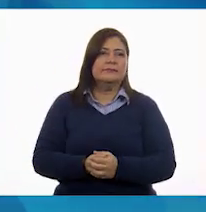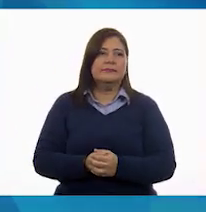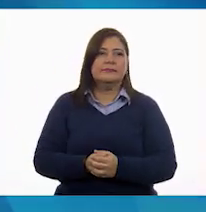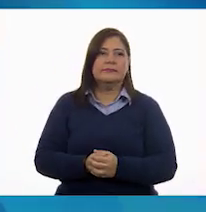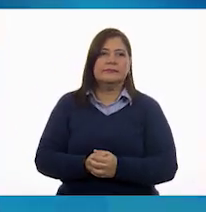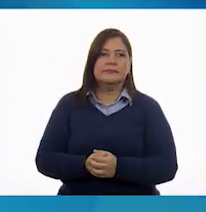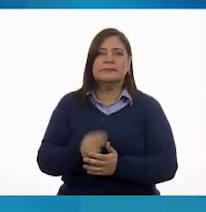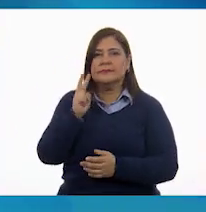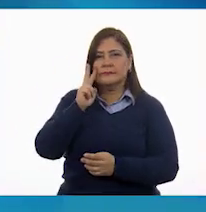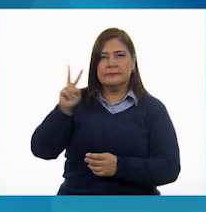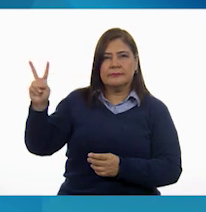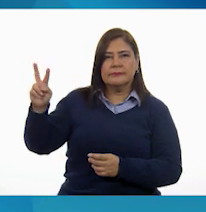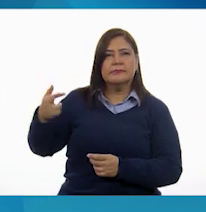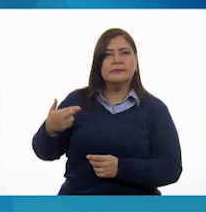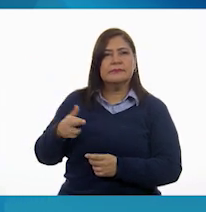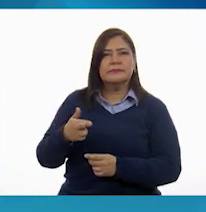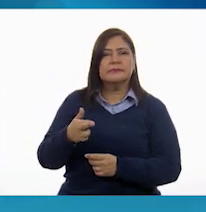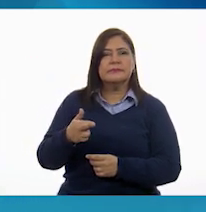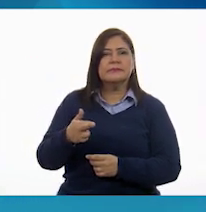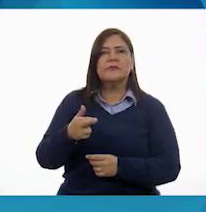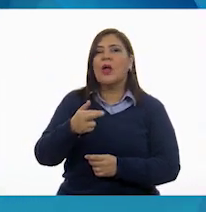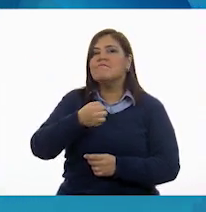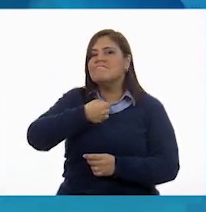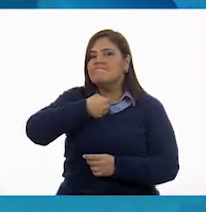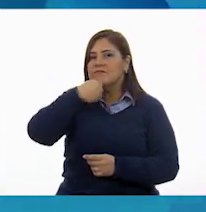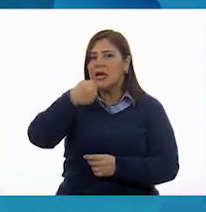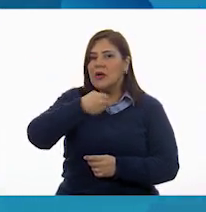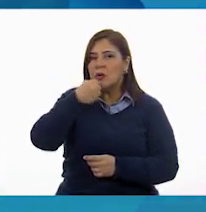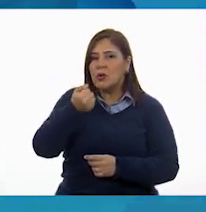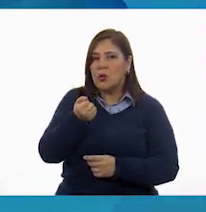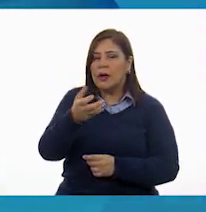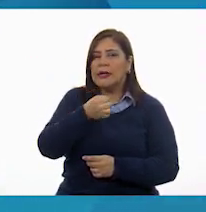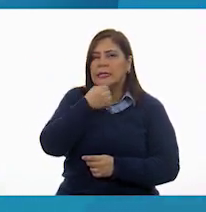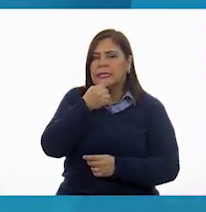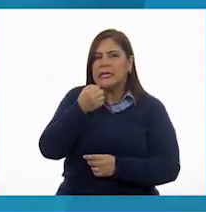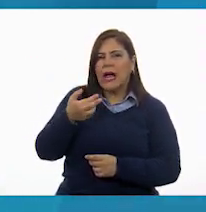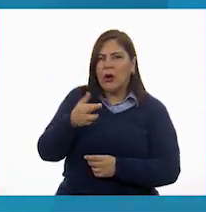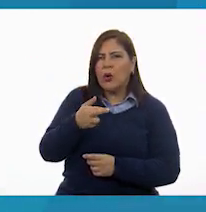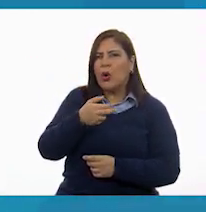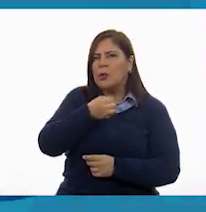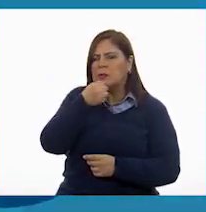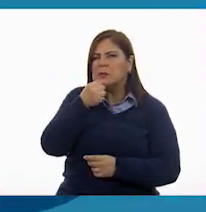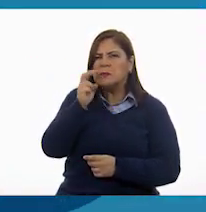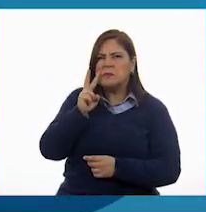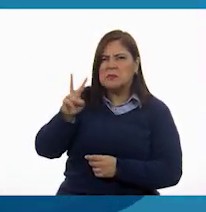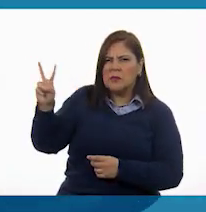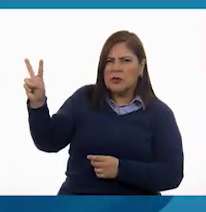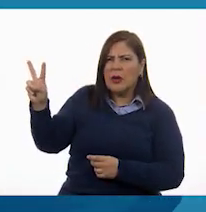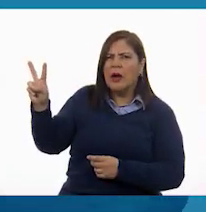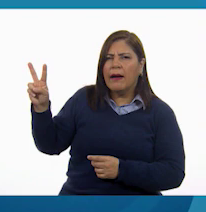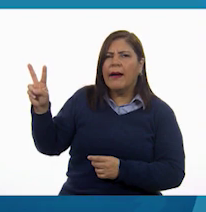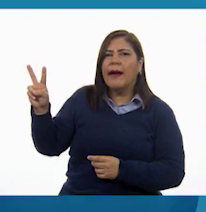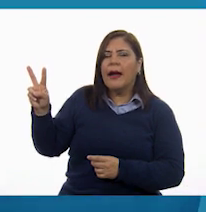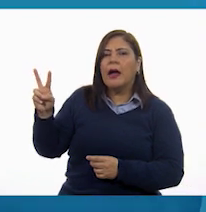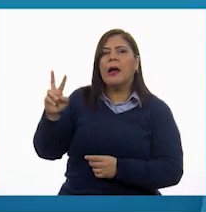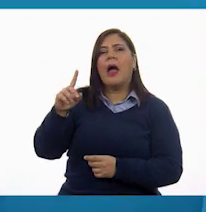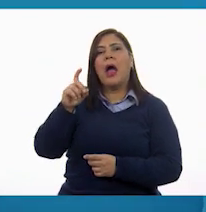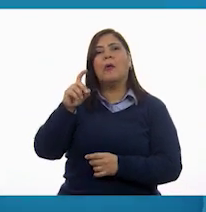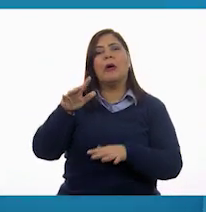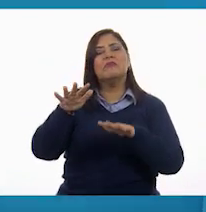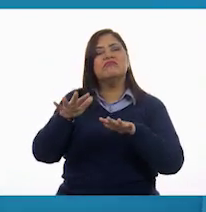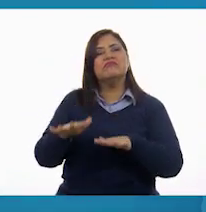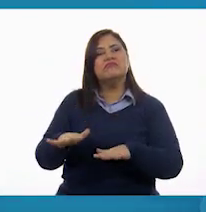río que llamamos viejo. Y ahí podemos ver la imagen. Este tipo de ríos son aguas muy